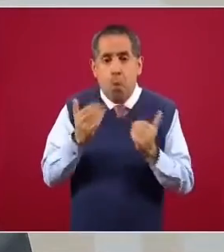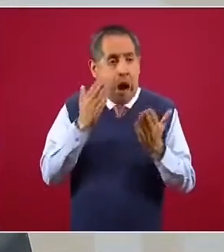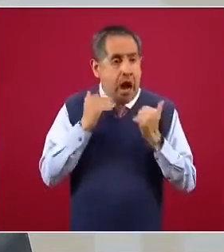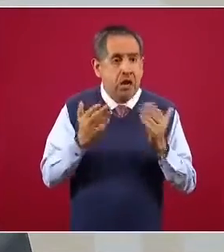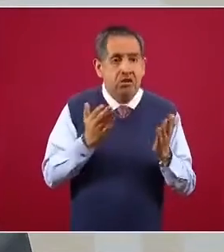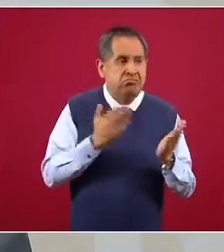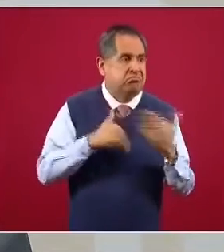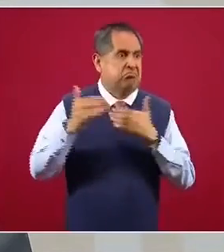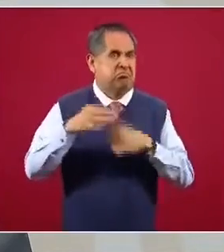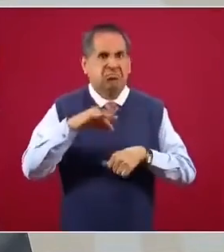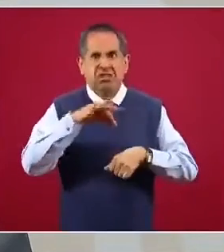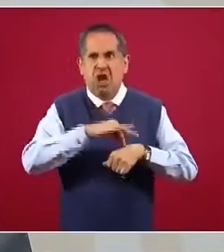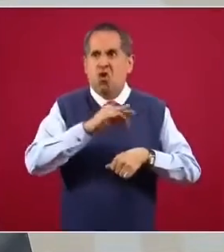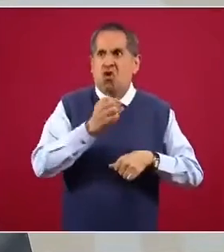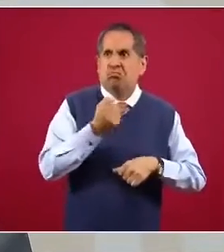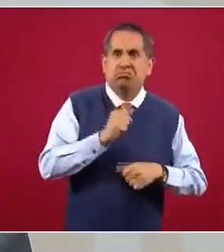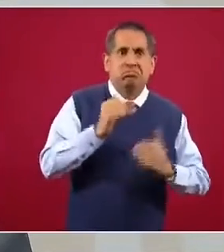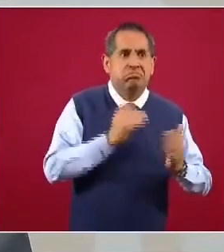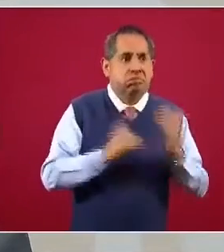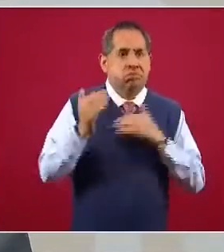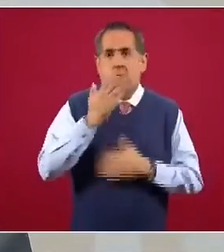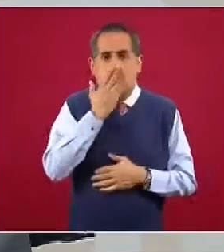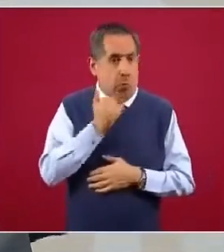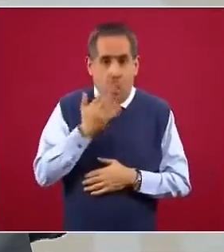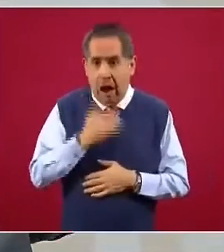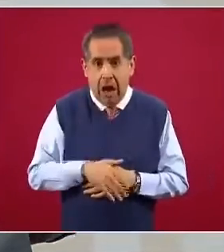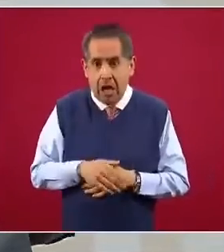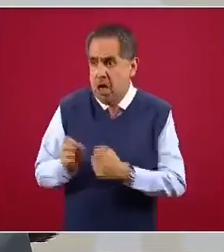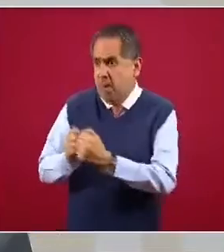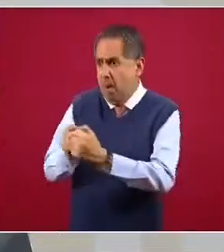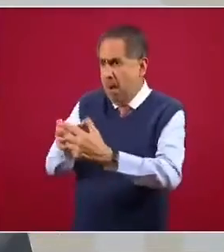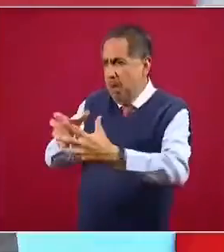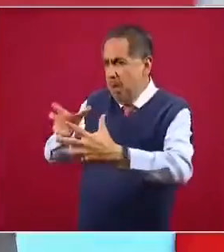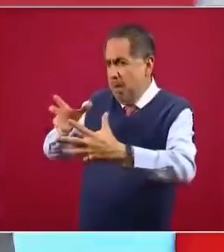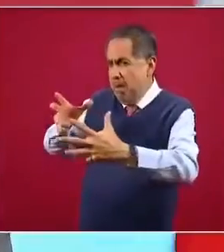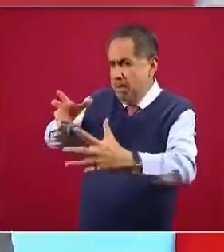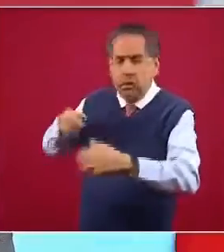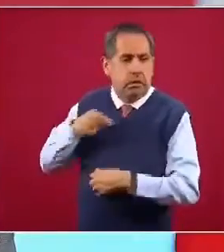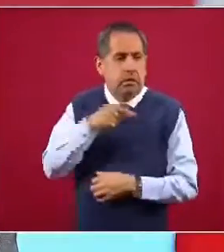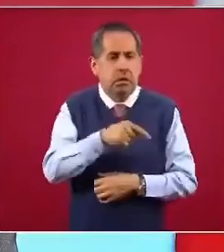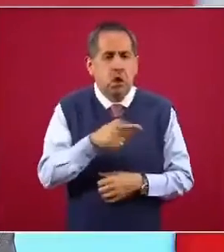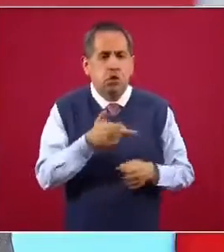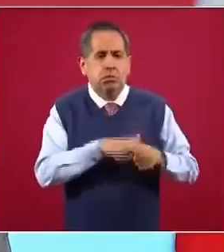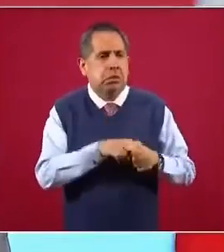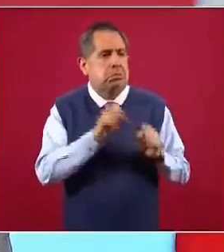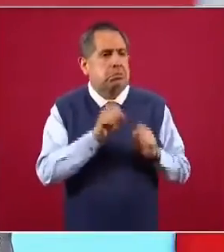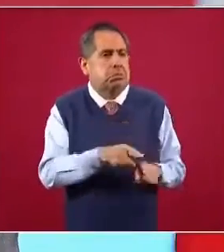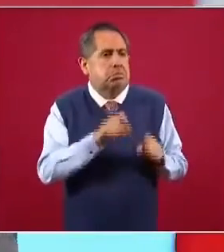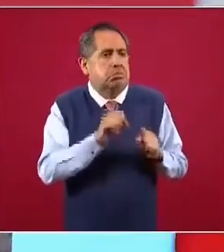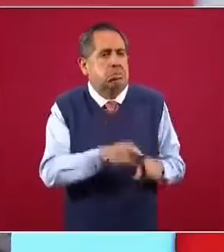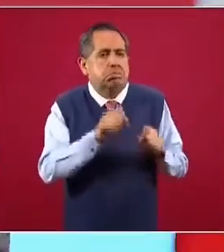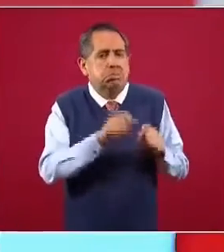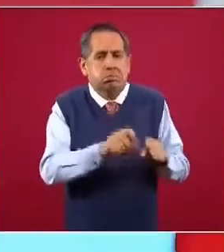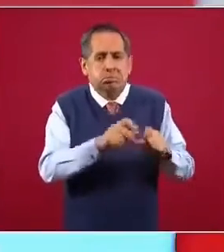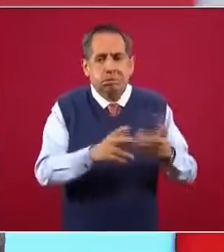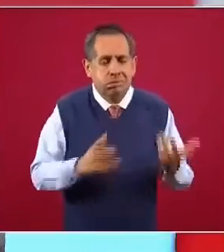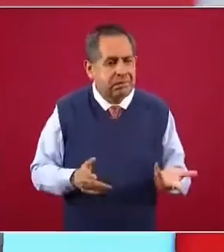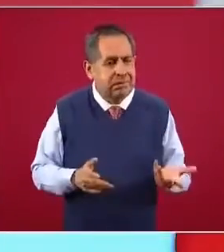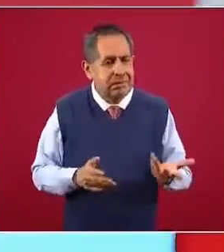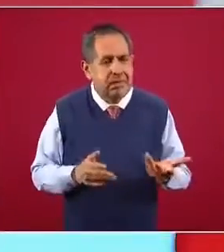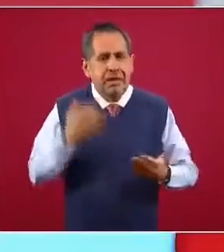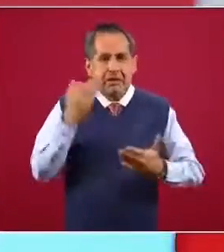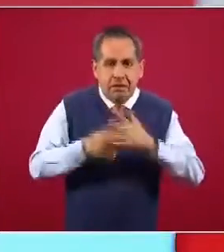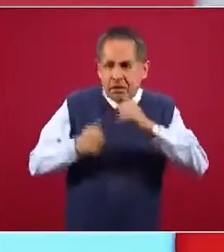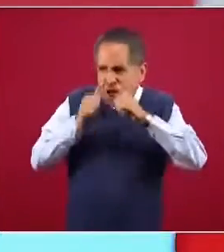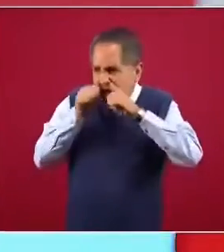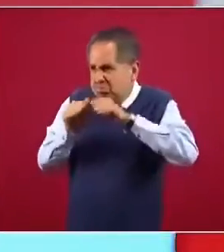del Sistema Nacional de Salud que la población y el crecimiento poblacional exigían. Pero no solo eso, la distribución